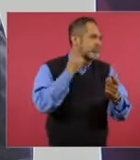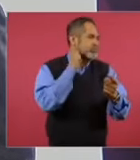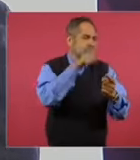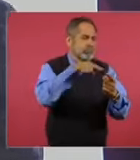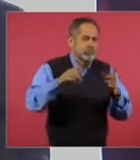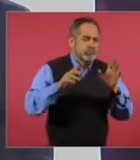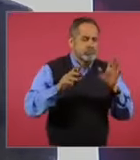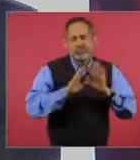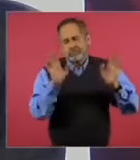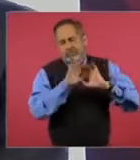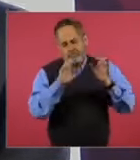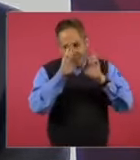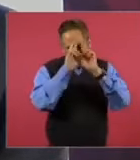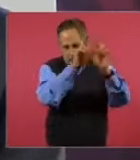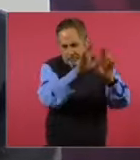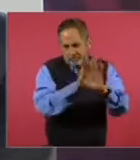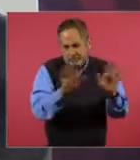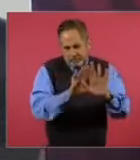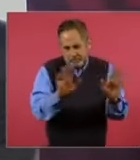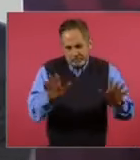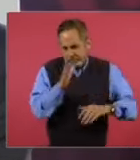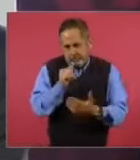o lo que hace